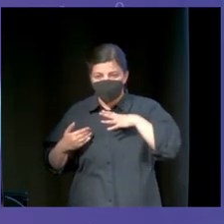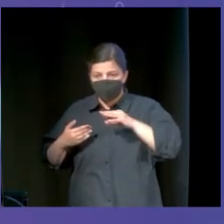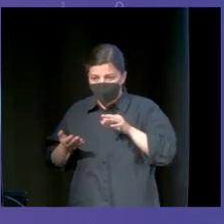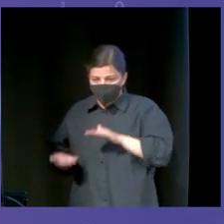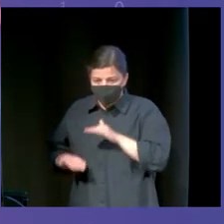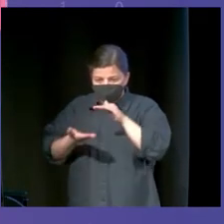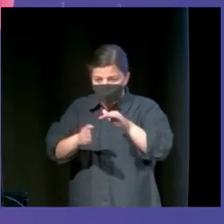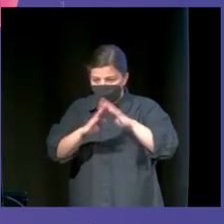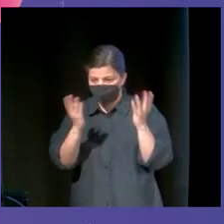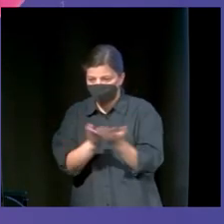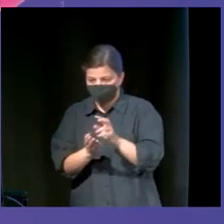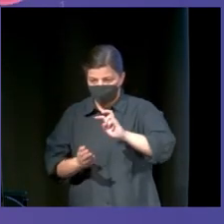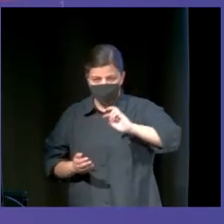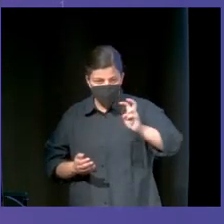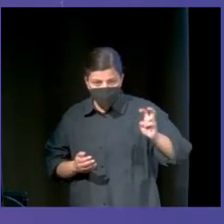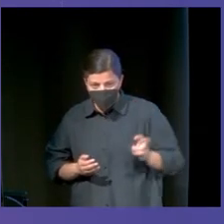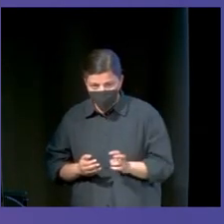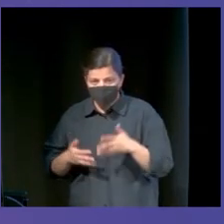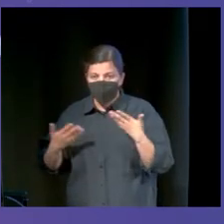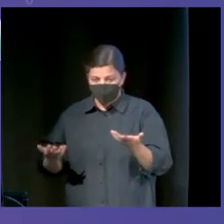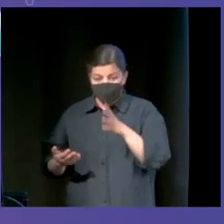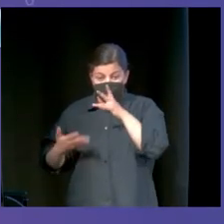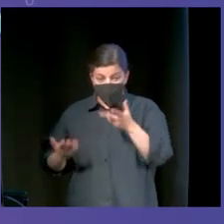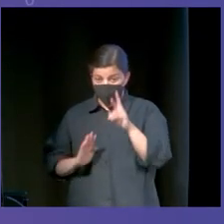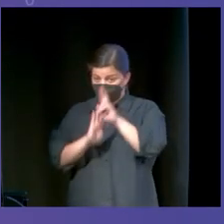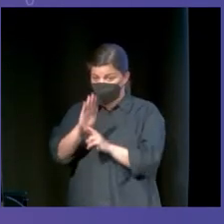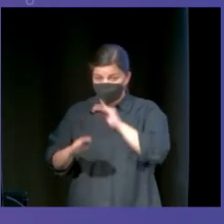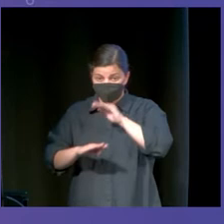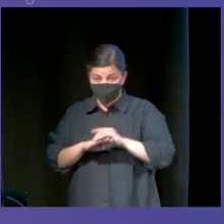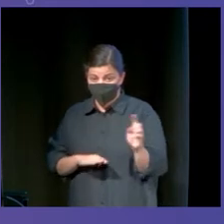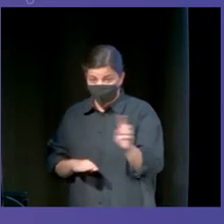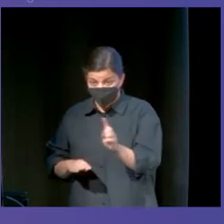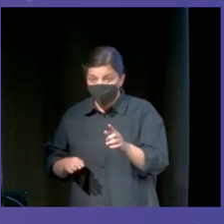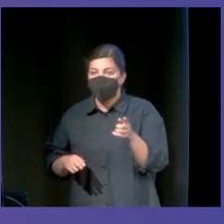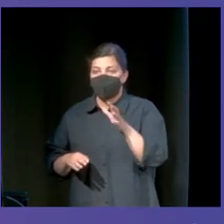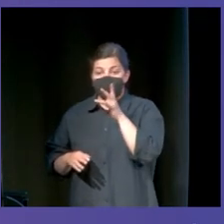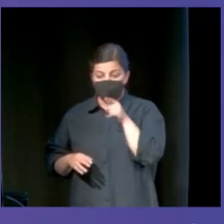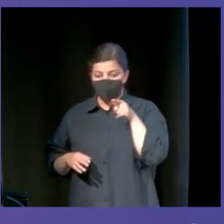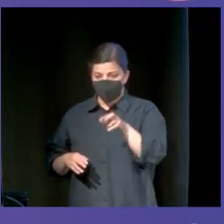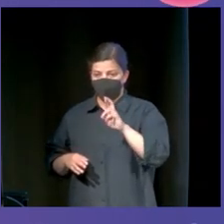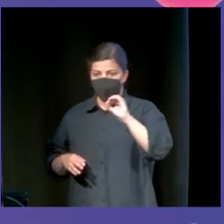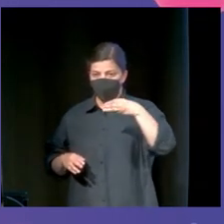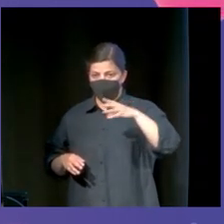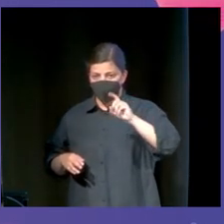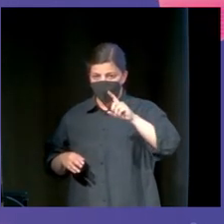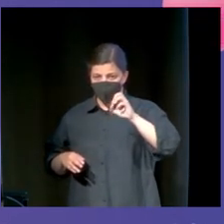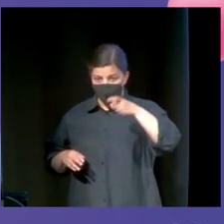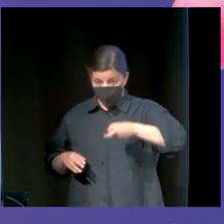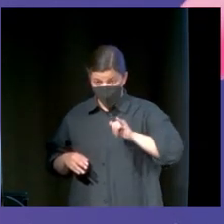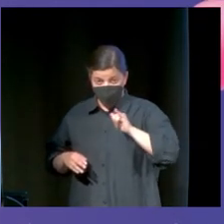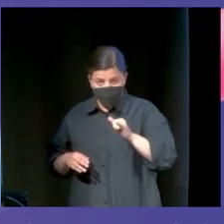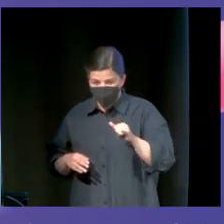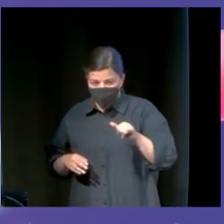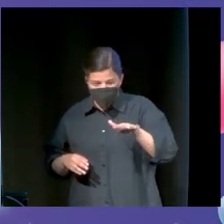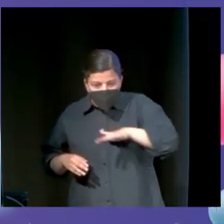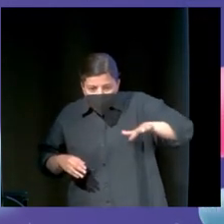llevar a otros mundos que ahora mismo no se cumple esa regla tú ahora mismo lo que tú tienes en rob lo que no te lo puedes llevar a ningún sitio más